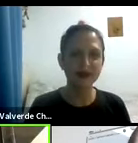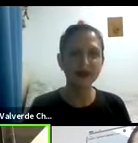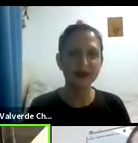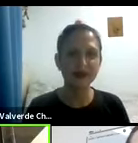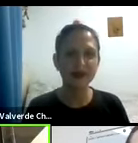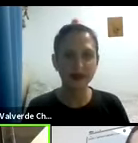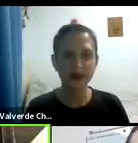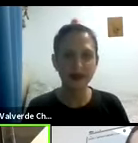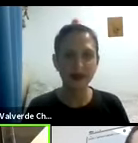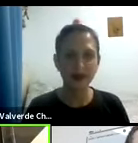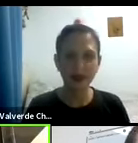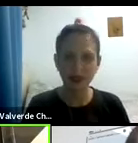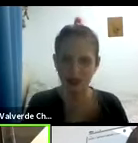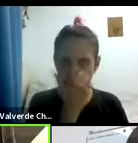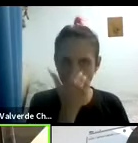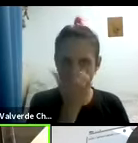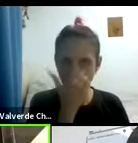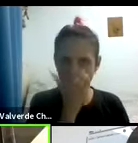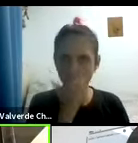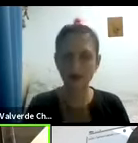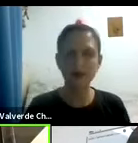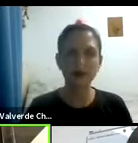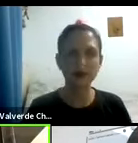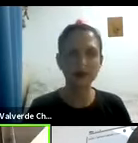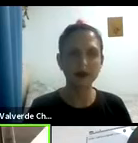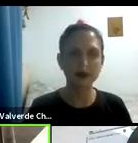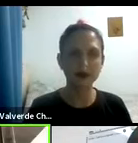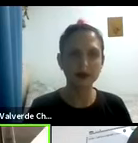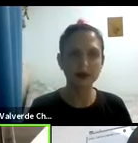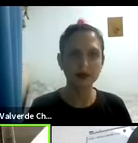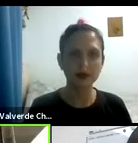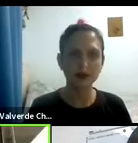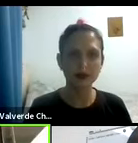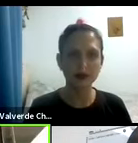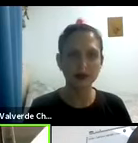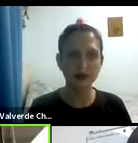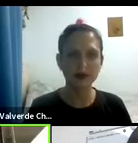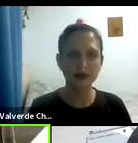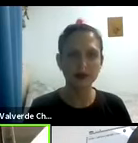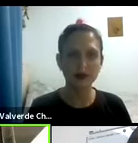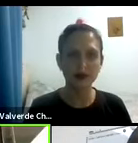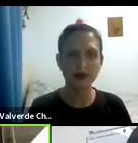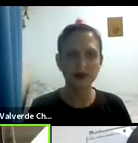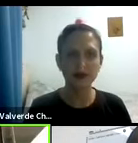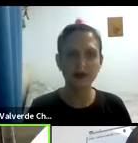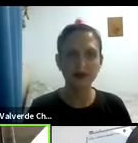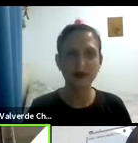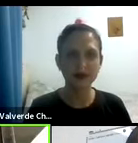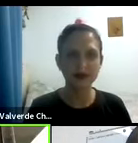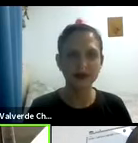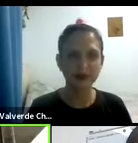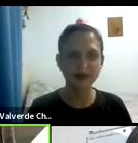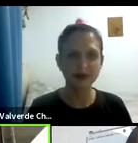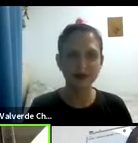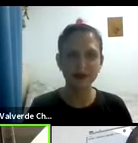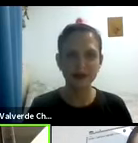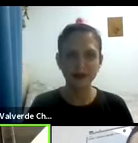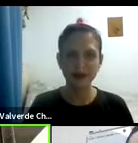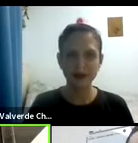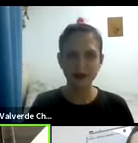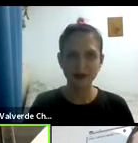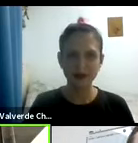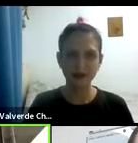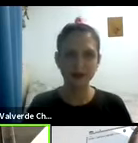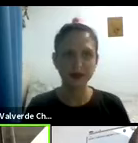lo que lo que tal vez pasa aquí por supuesto y pasa aquí con toda